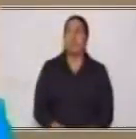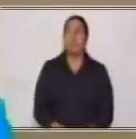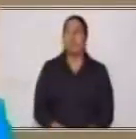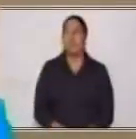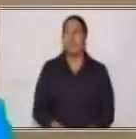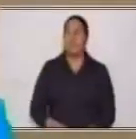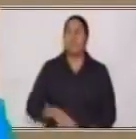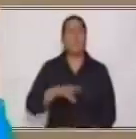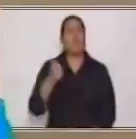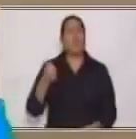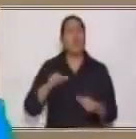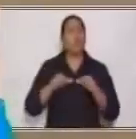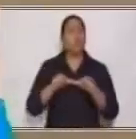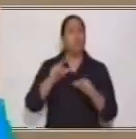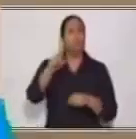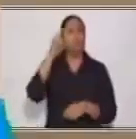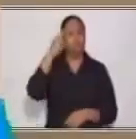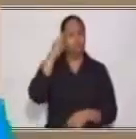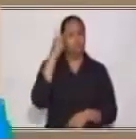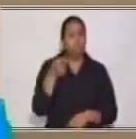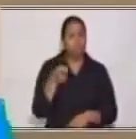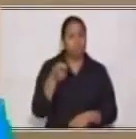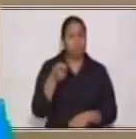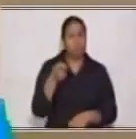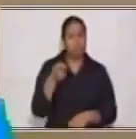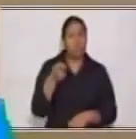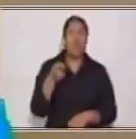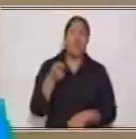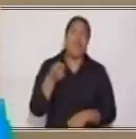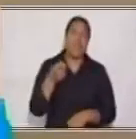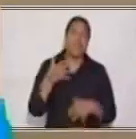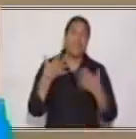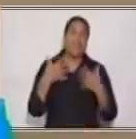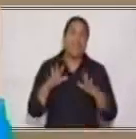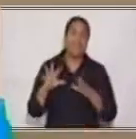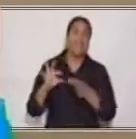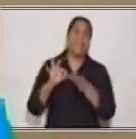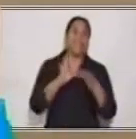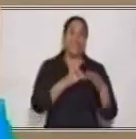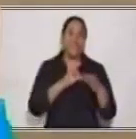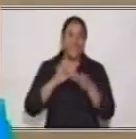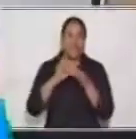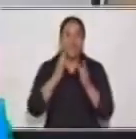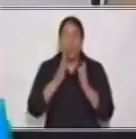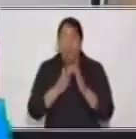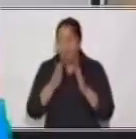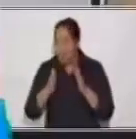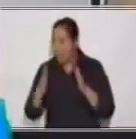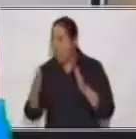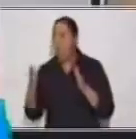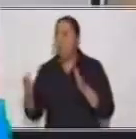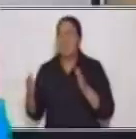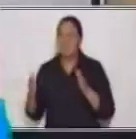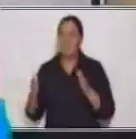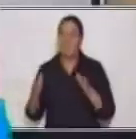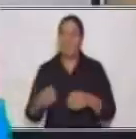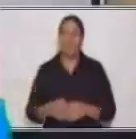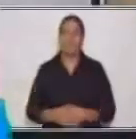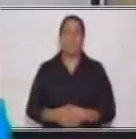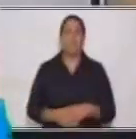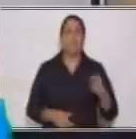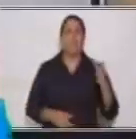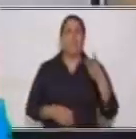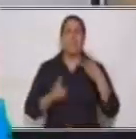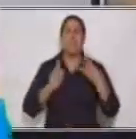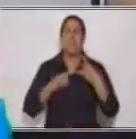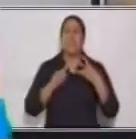¿Qué continúa? ¿Qué recordamos? Ya estamos organizando nuestra historia con una secuencia. La 3 sería,